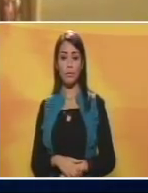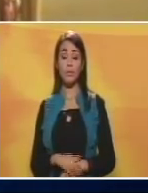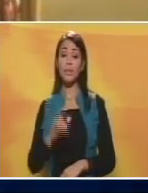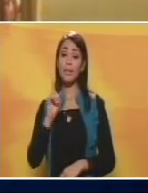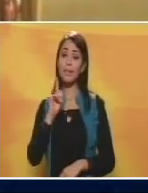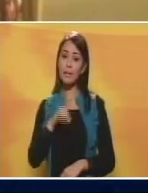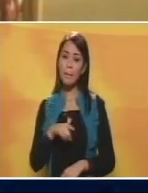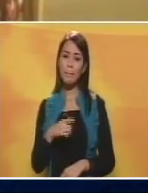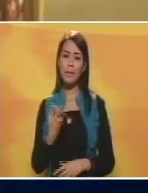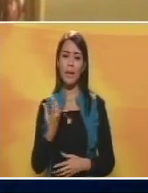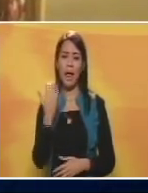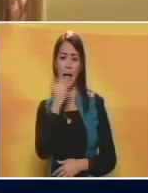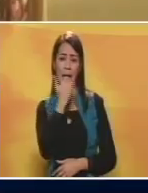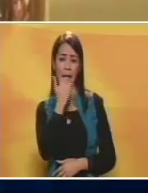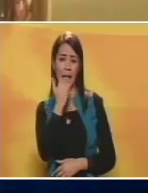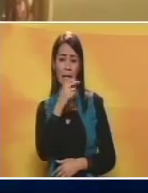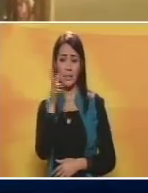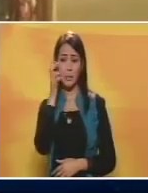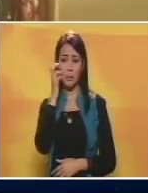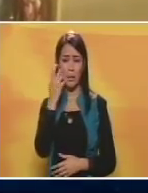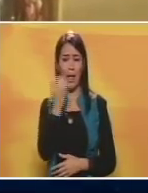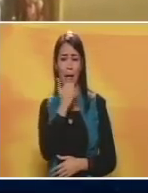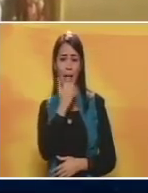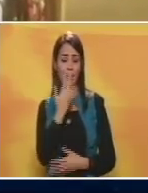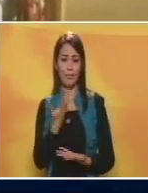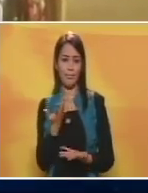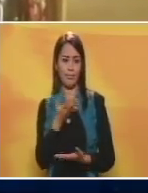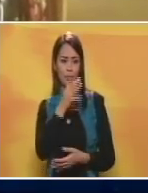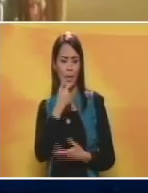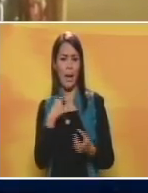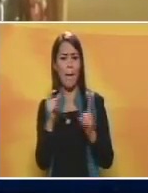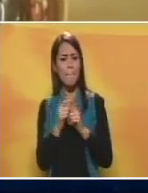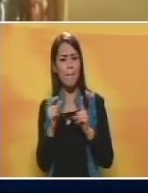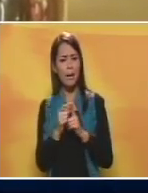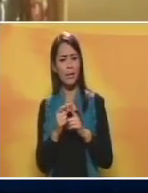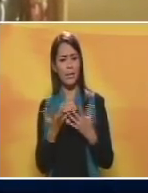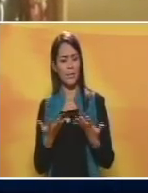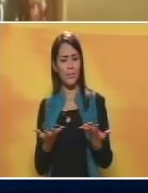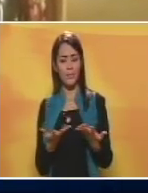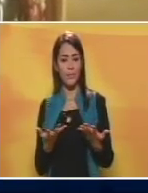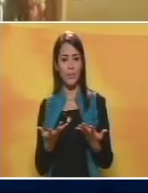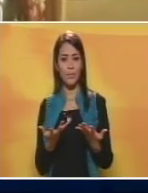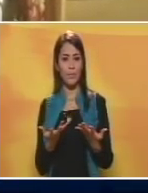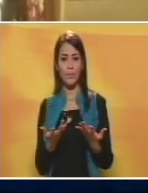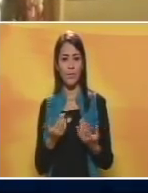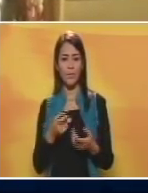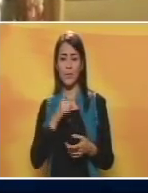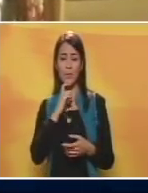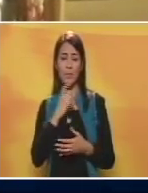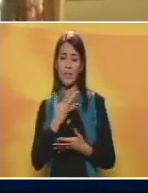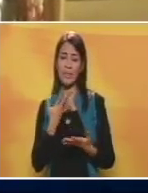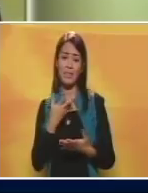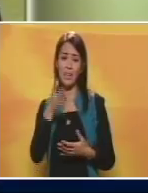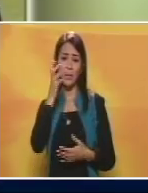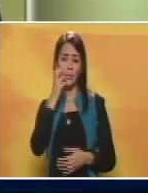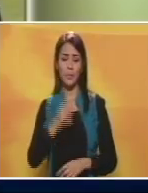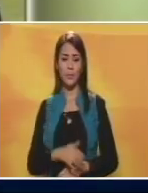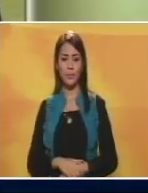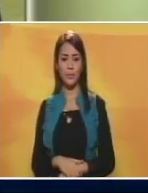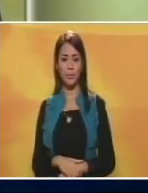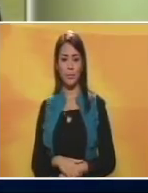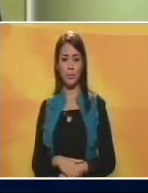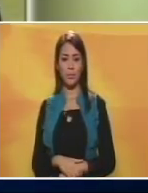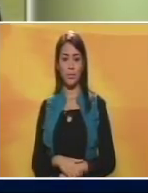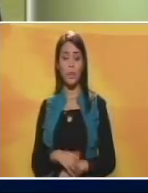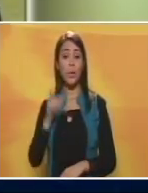sino todas las risas que allí se oían y las palabras tan grotescas que suenan al fondo.